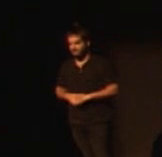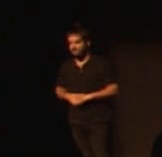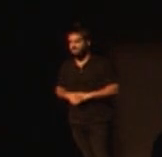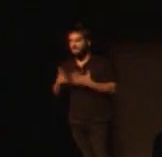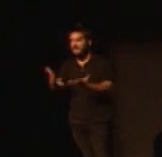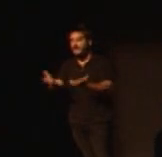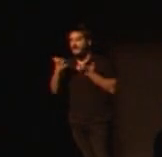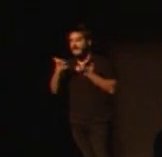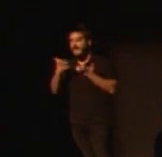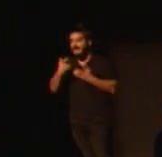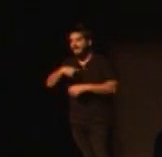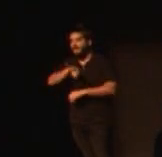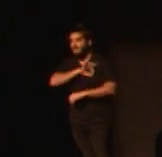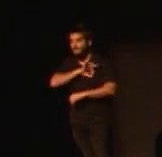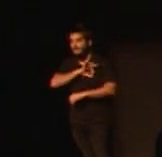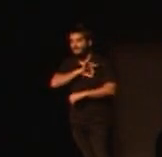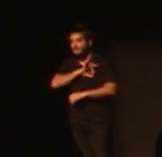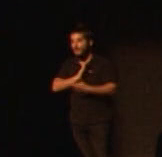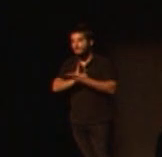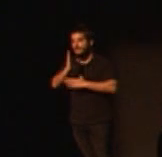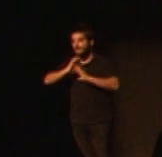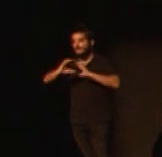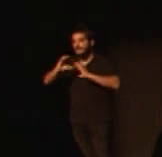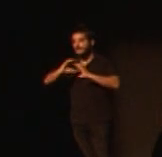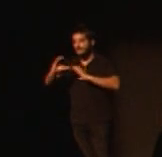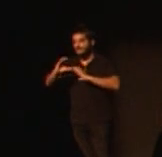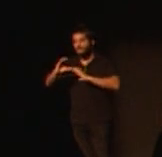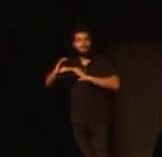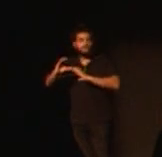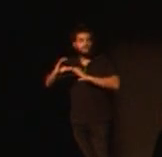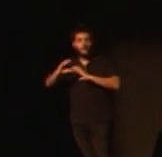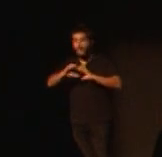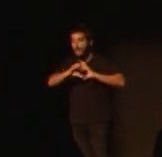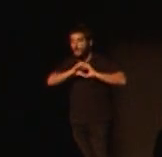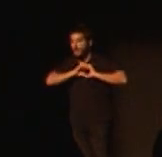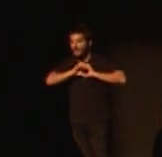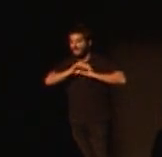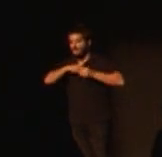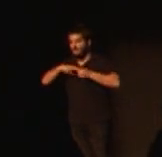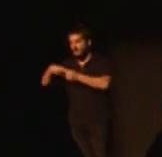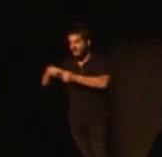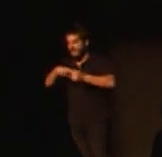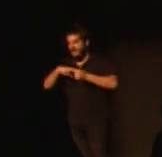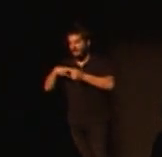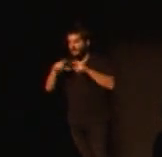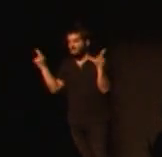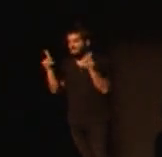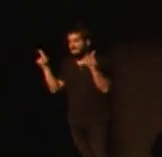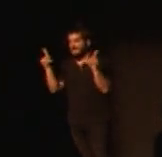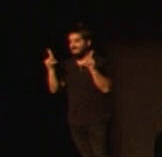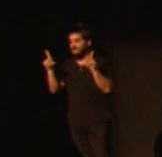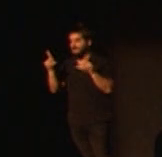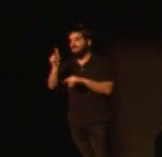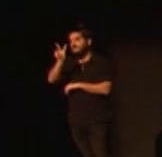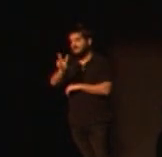El ganador del premio al medio de comunicación es el programa Corazón Solidario de la televisión autonómica 7 Televisión. Recoge